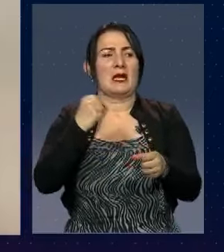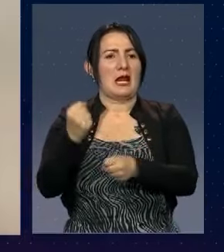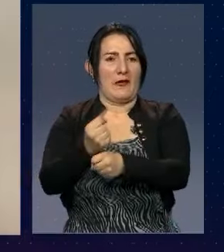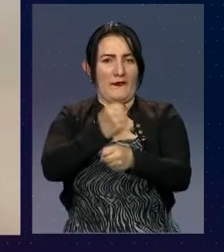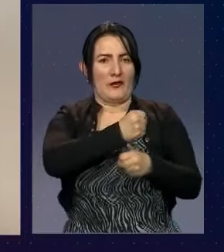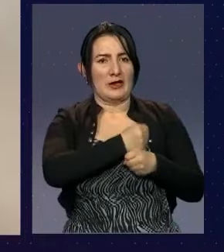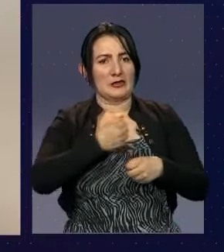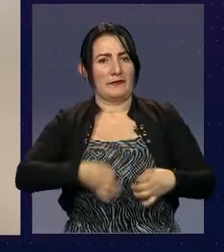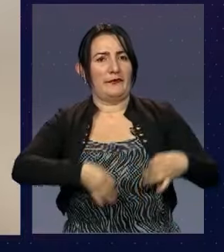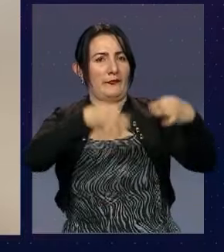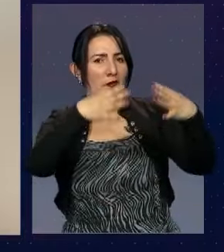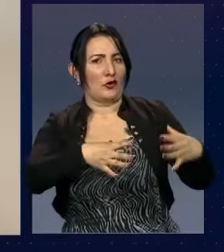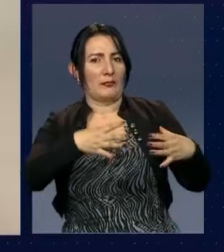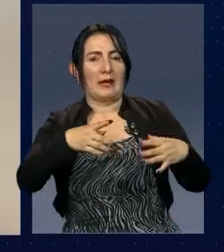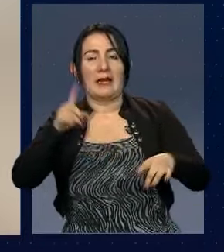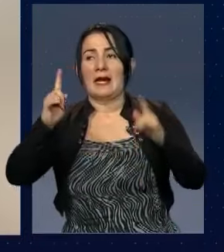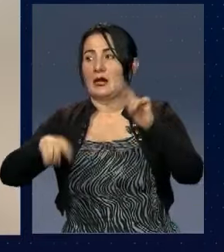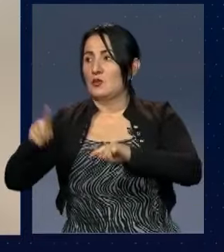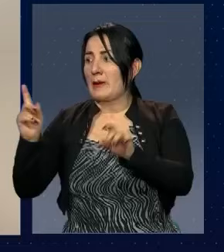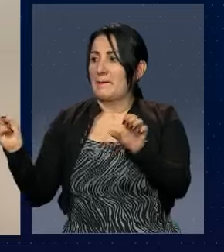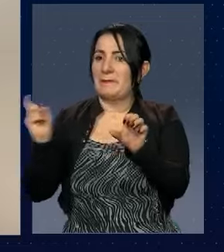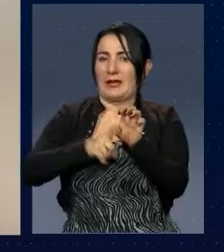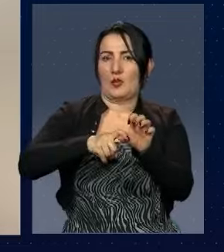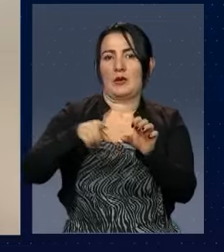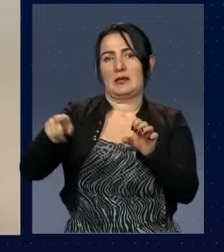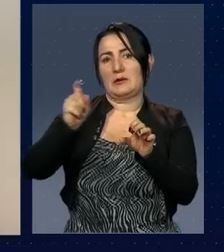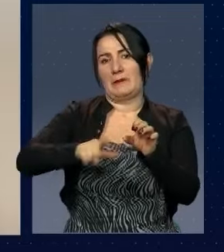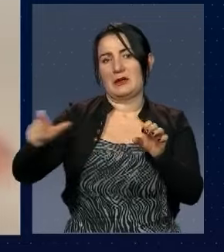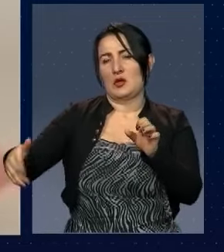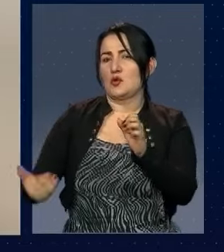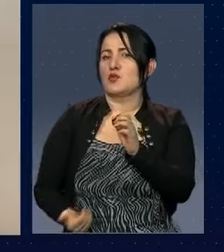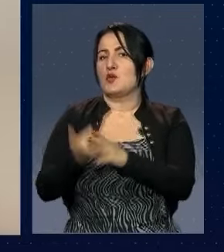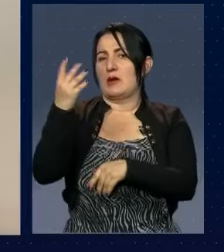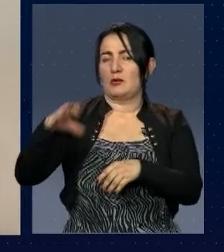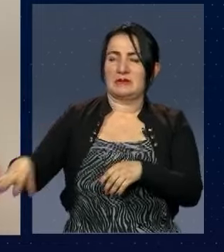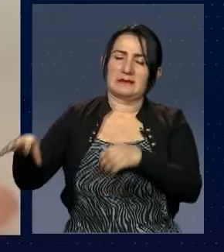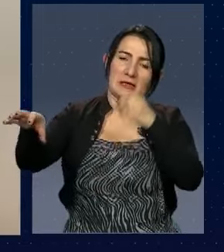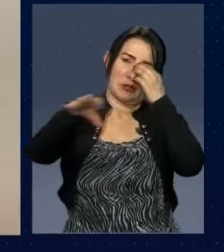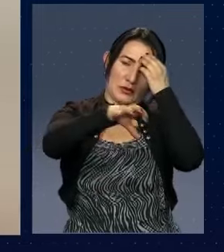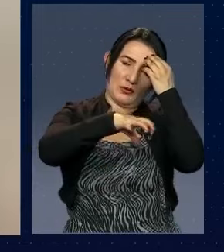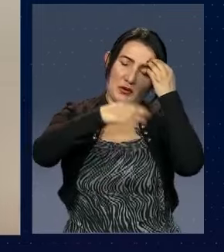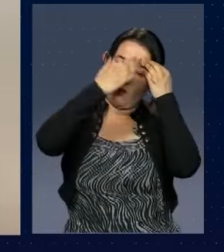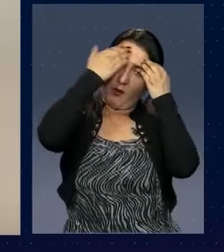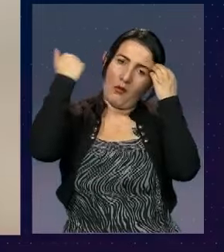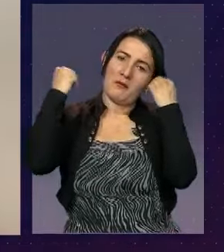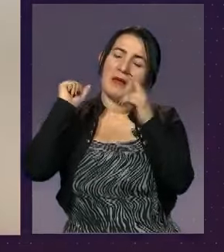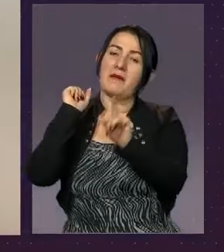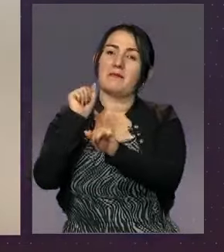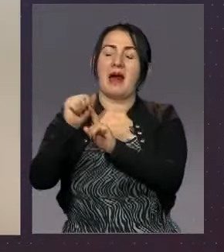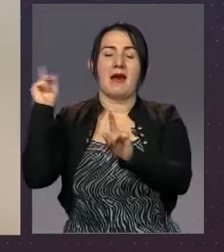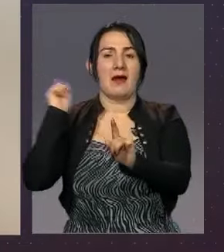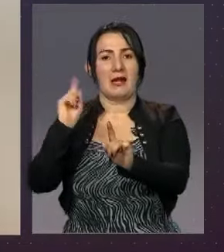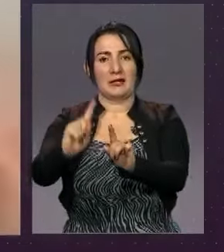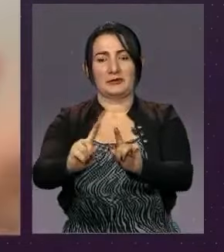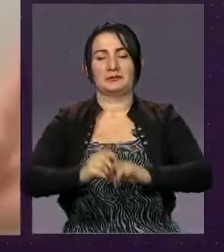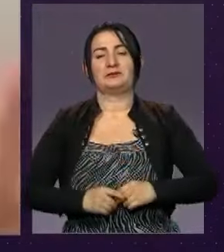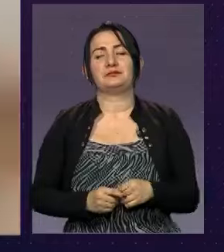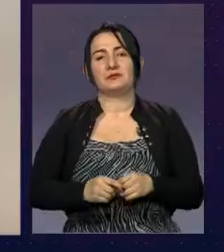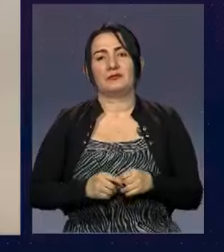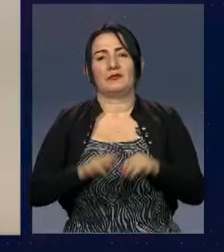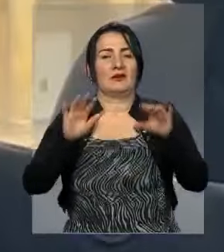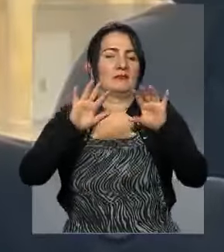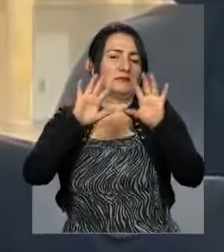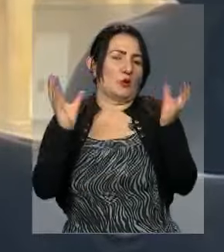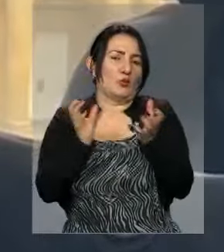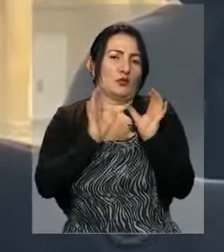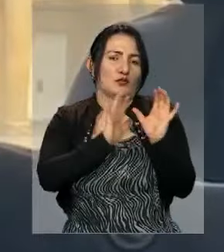la formalización y la vinculación también de nuevos sectores que han sido olvidados a lo largo de los años en el mundo del